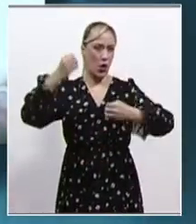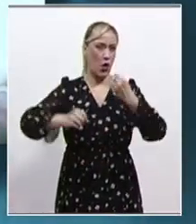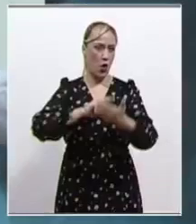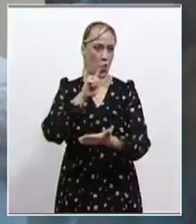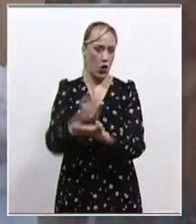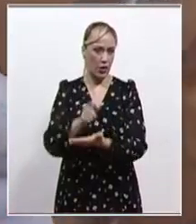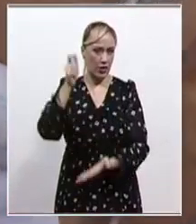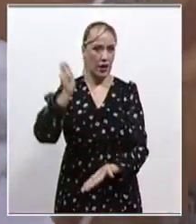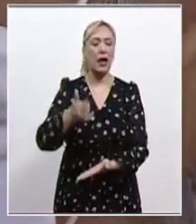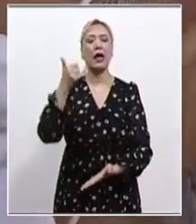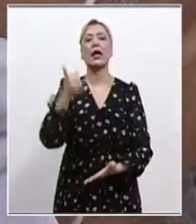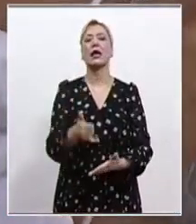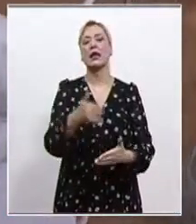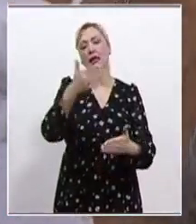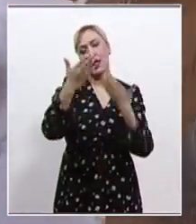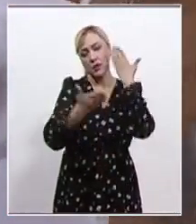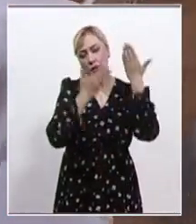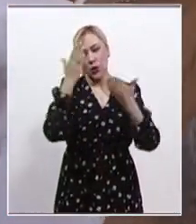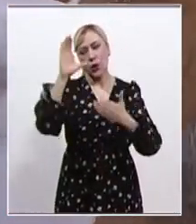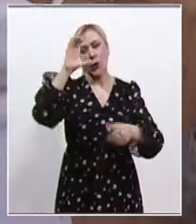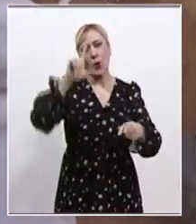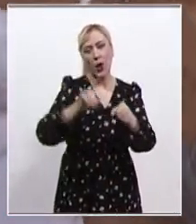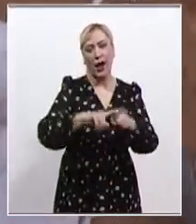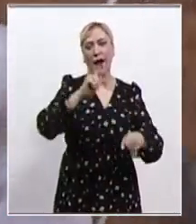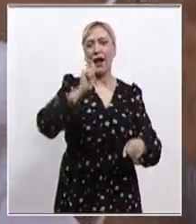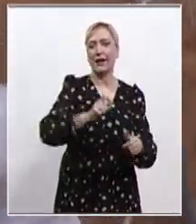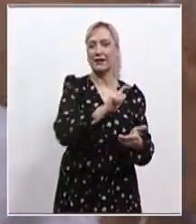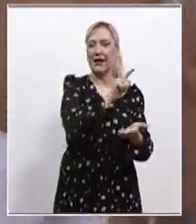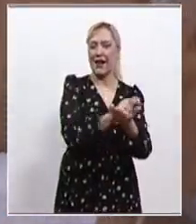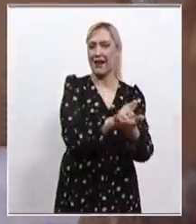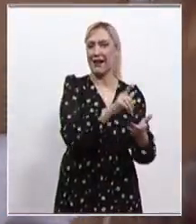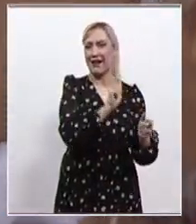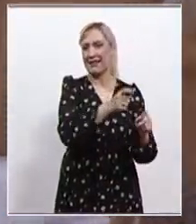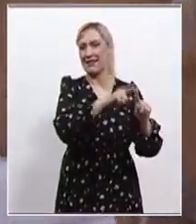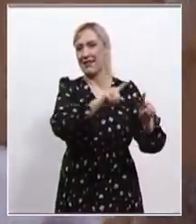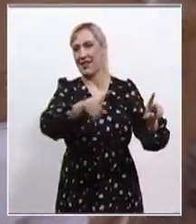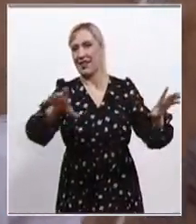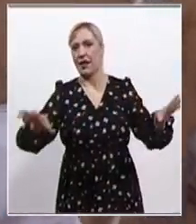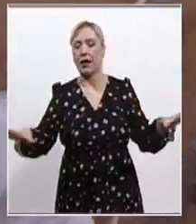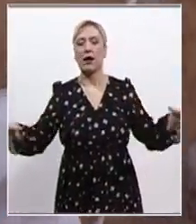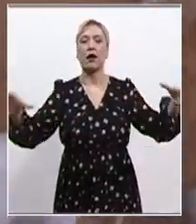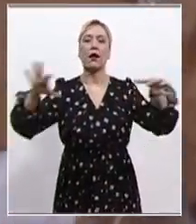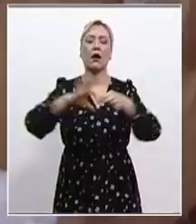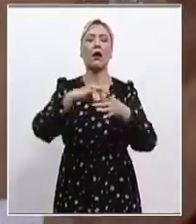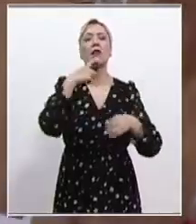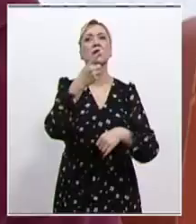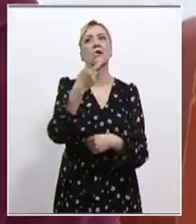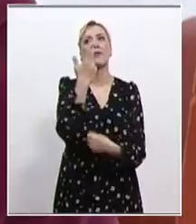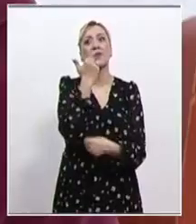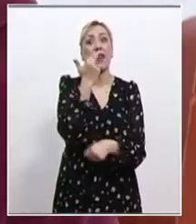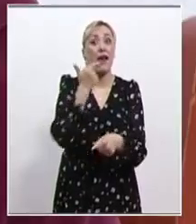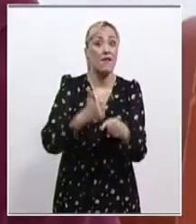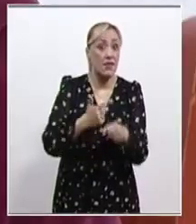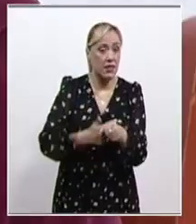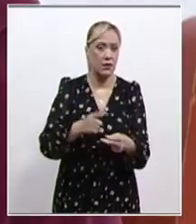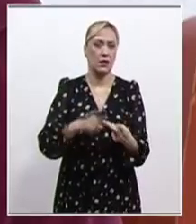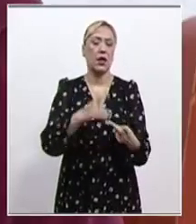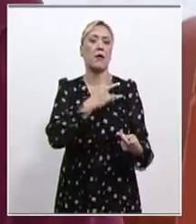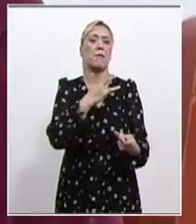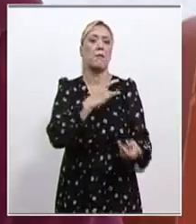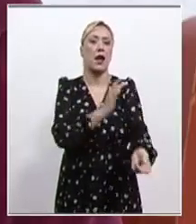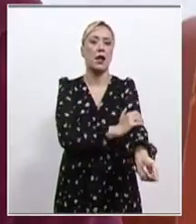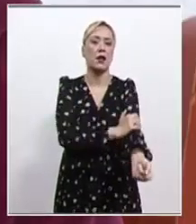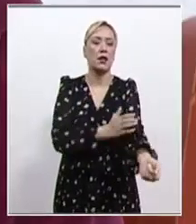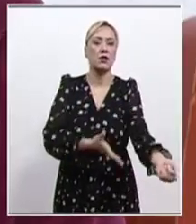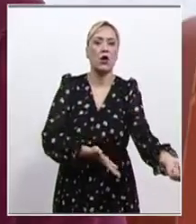Cultura Jurídica. El especialista dijo que a ello se suman el incremento de enfermedades como la diabetes, hipertensión o los